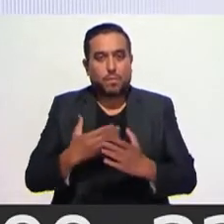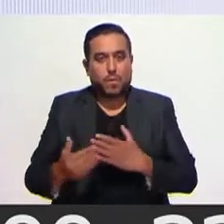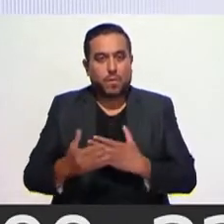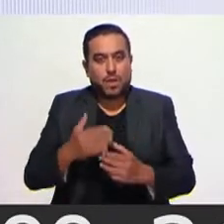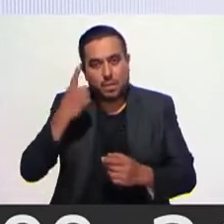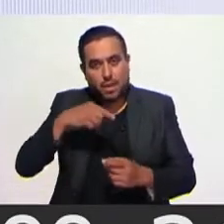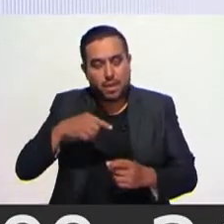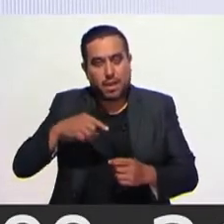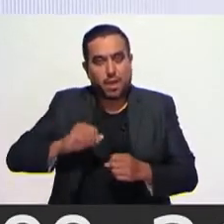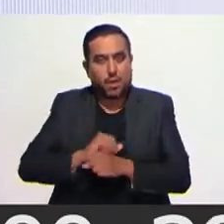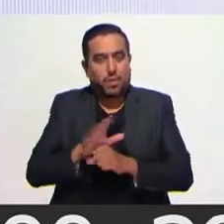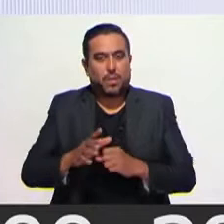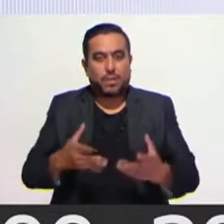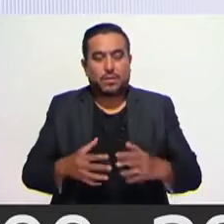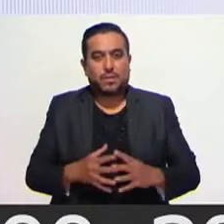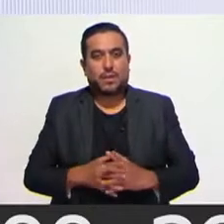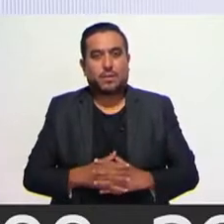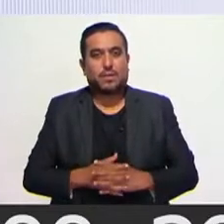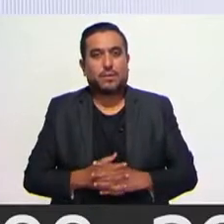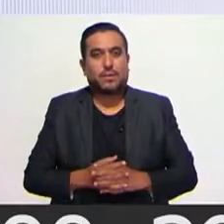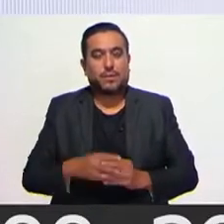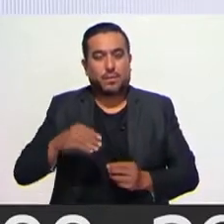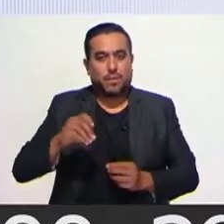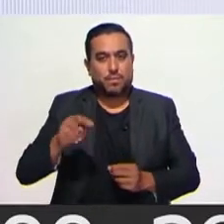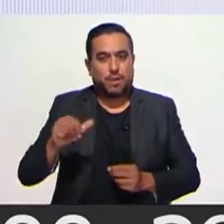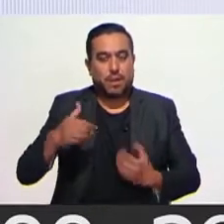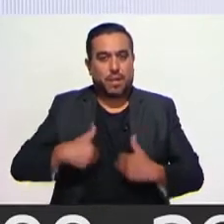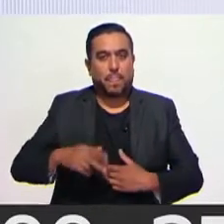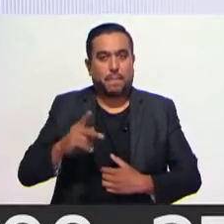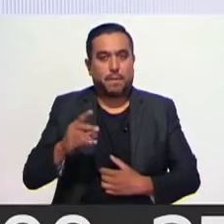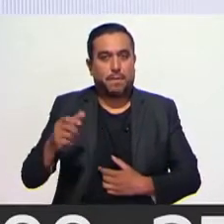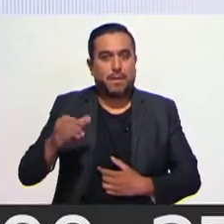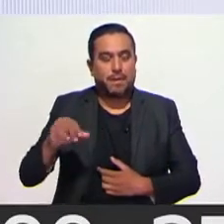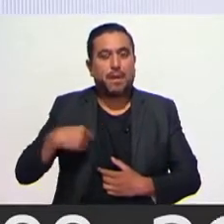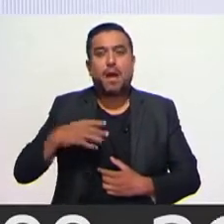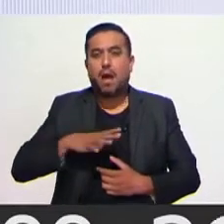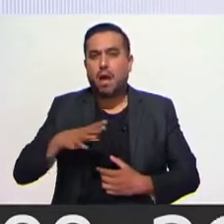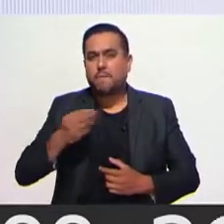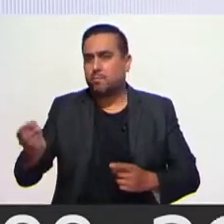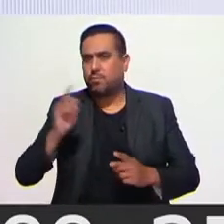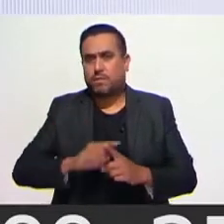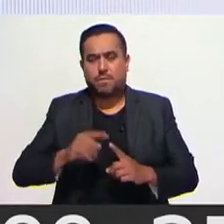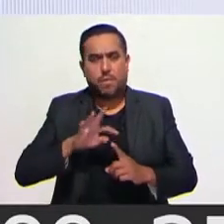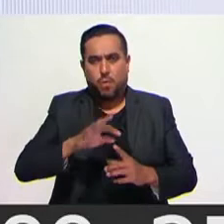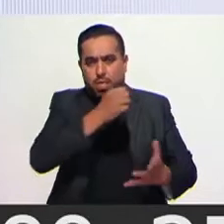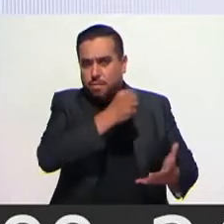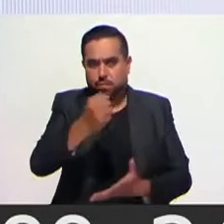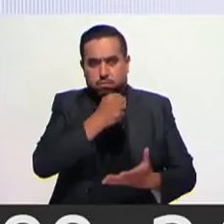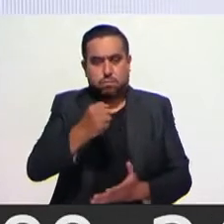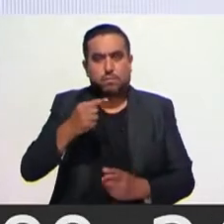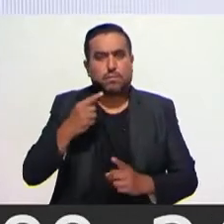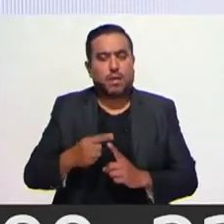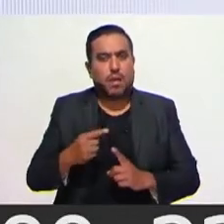para este COVID. Morena, con Pepe Aguirre, tendrá todos los elementos para hacer las gestiones,